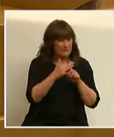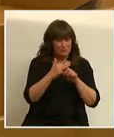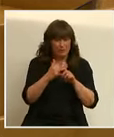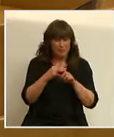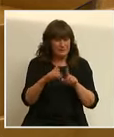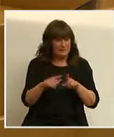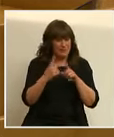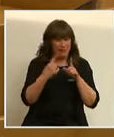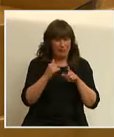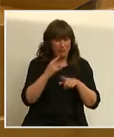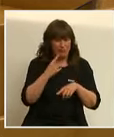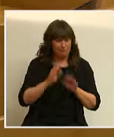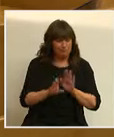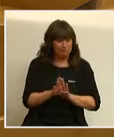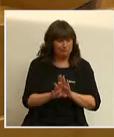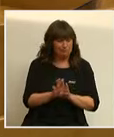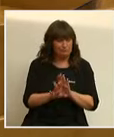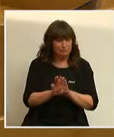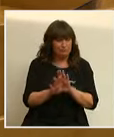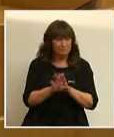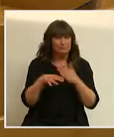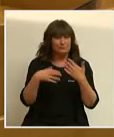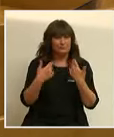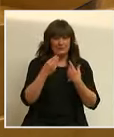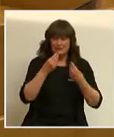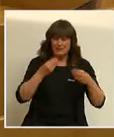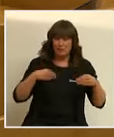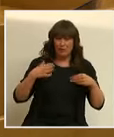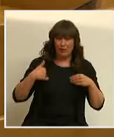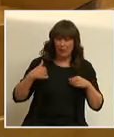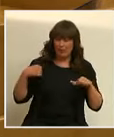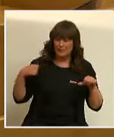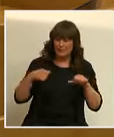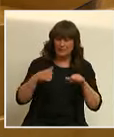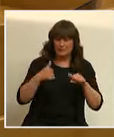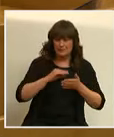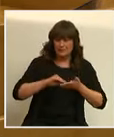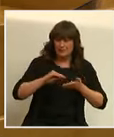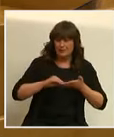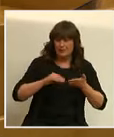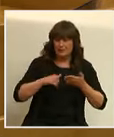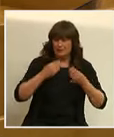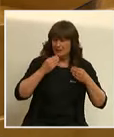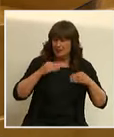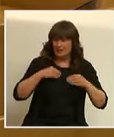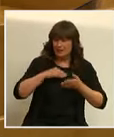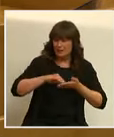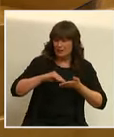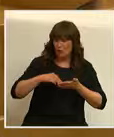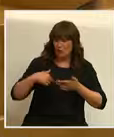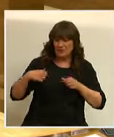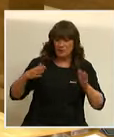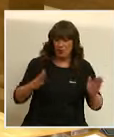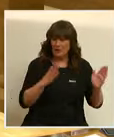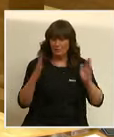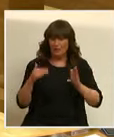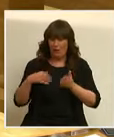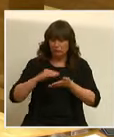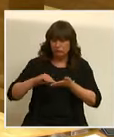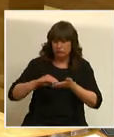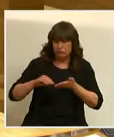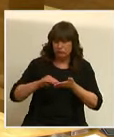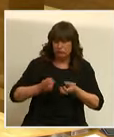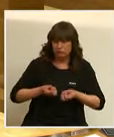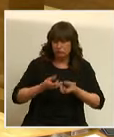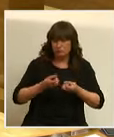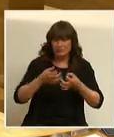visto involucrado, relatados por historiadores y escritores de todos los tiempos, participando siempre de manera activa en defensa